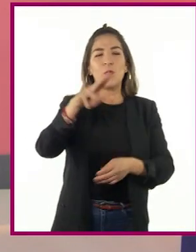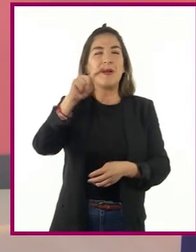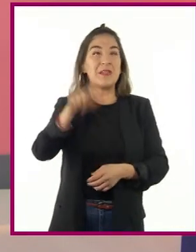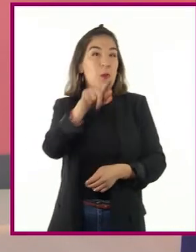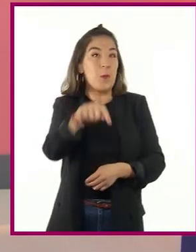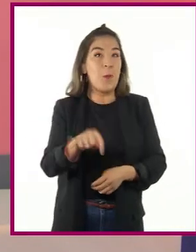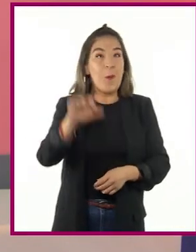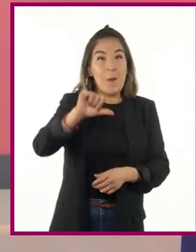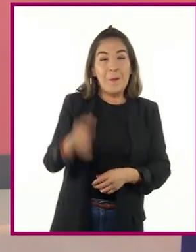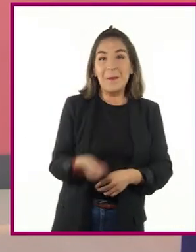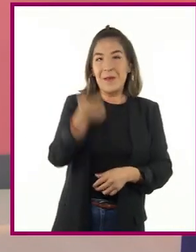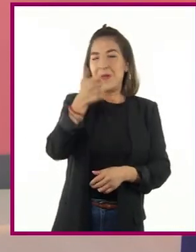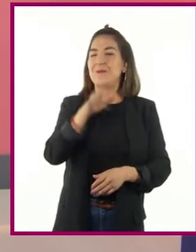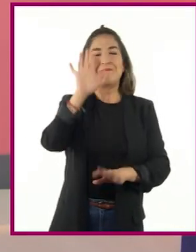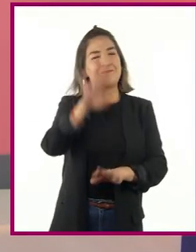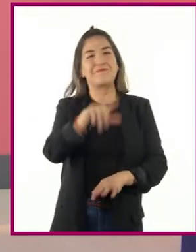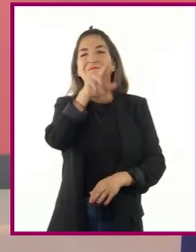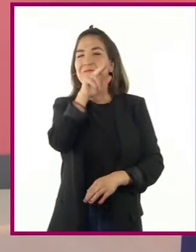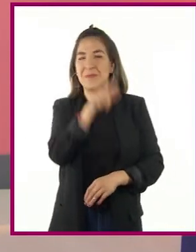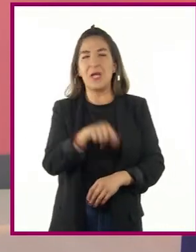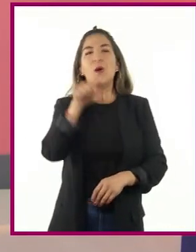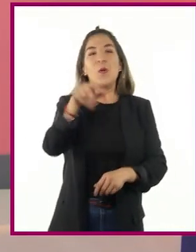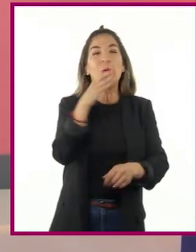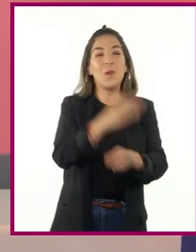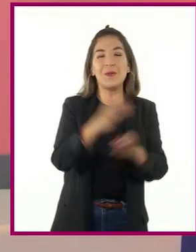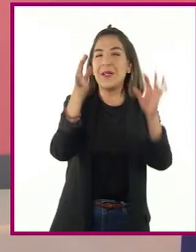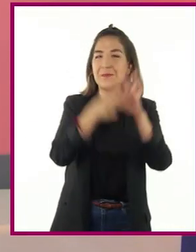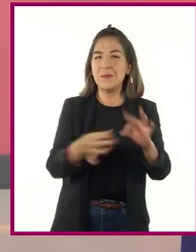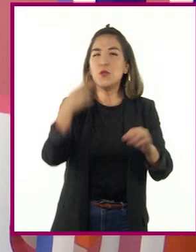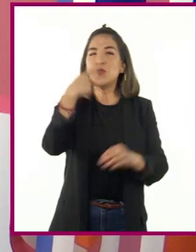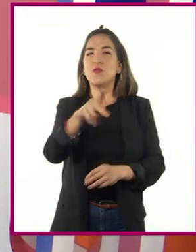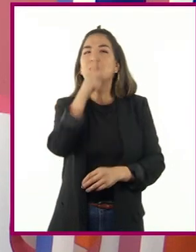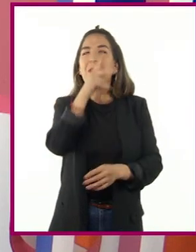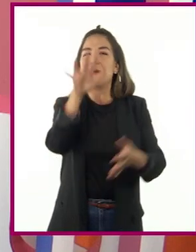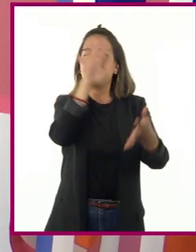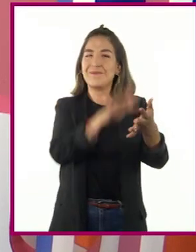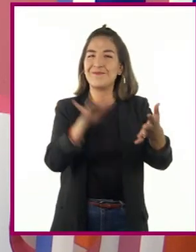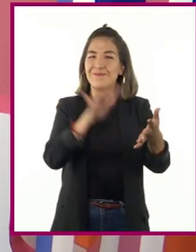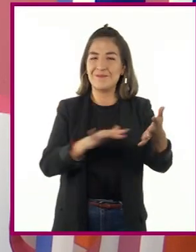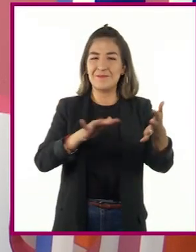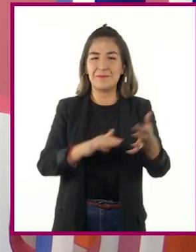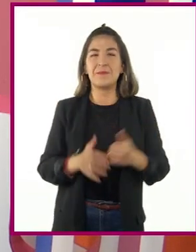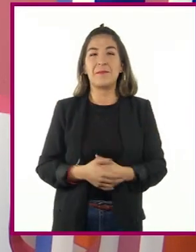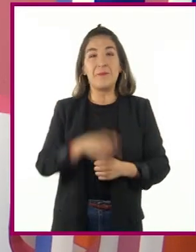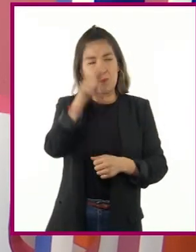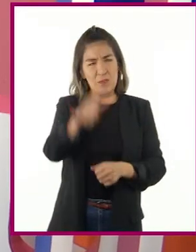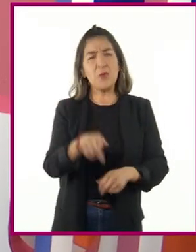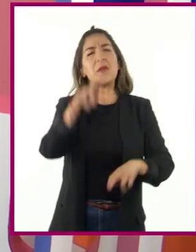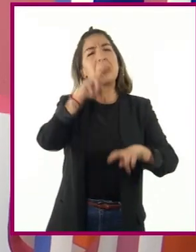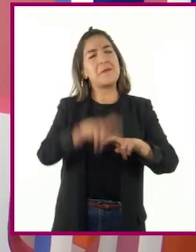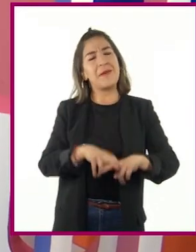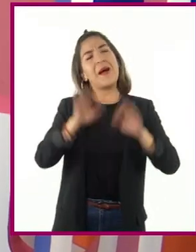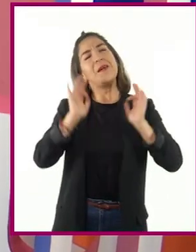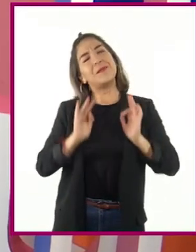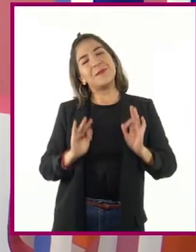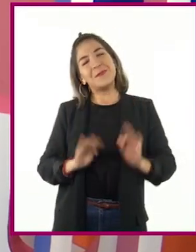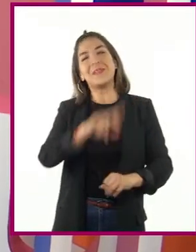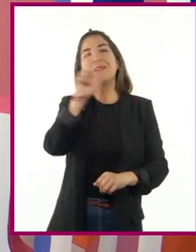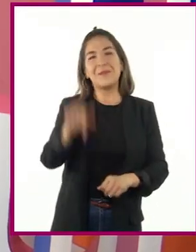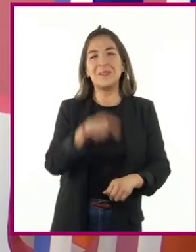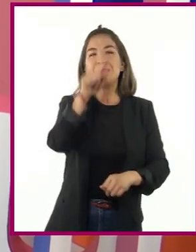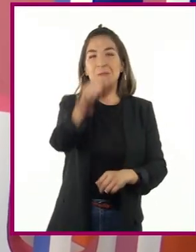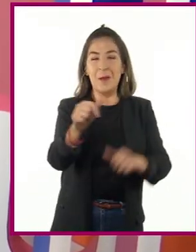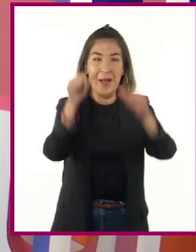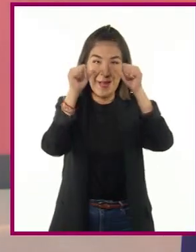preocupen, porque los conocerán justamente a través de sus palabras. Pónganse cómodos y presten atención en el